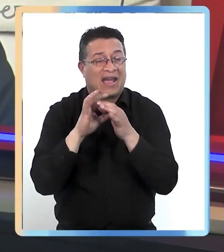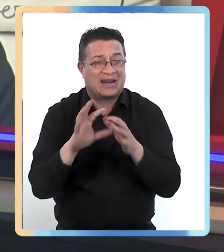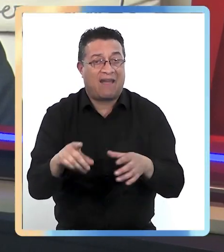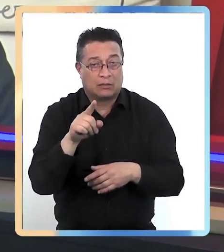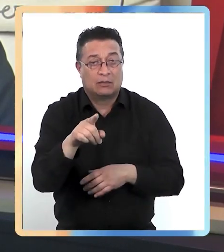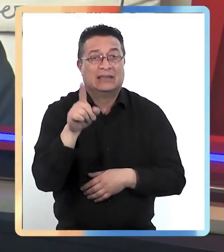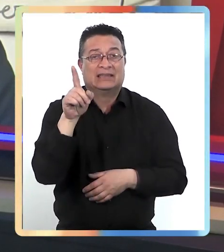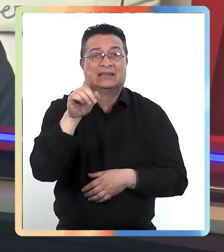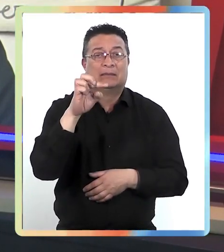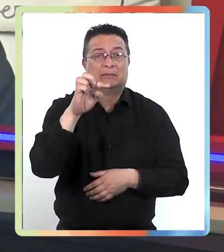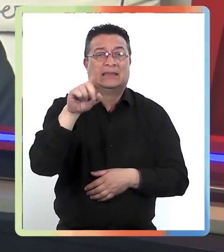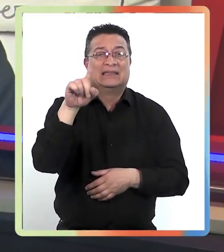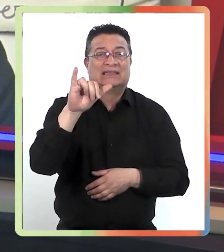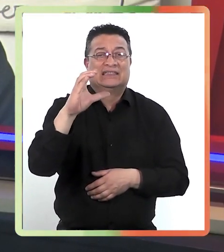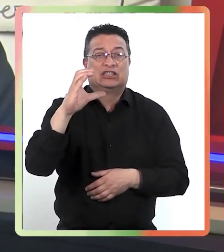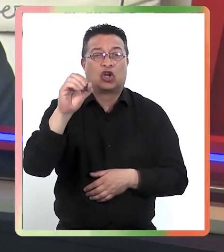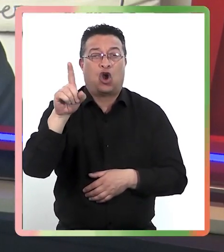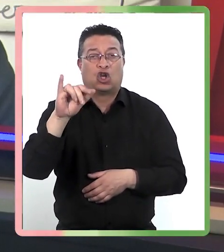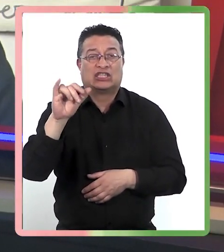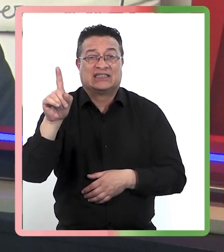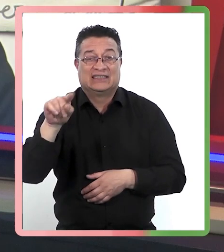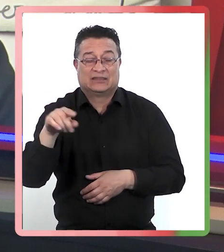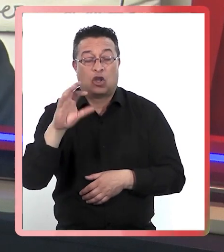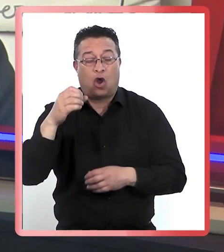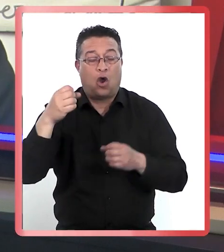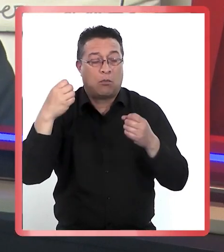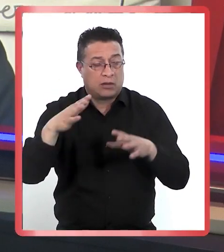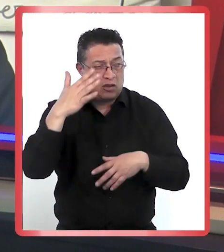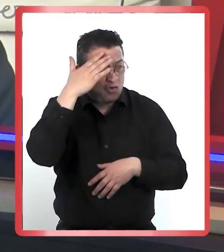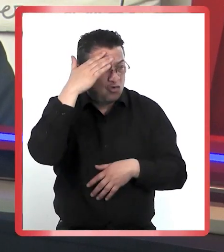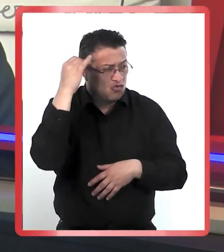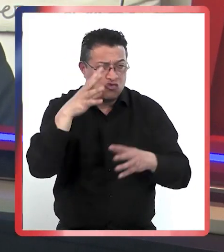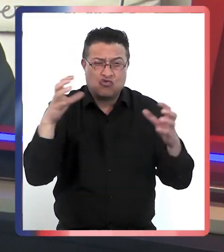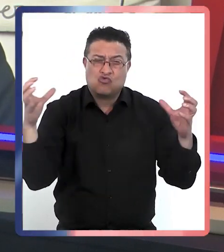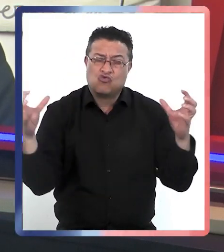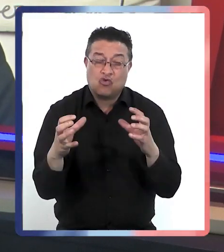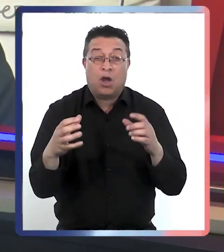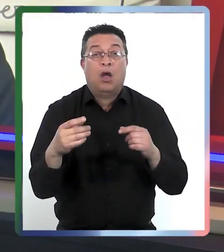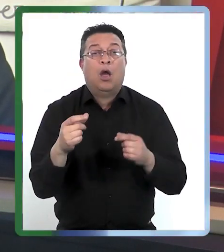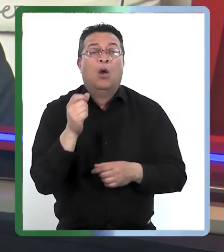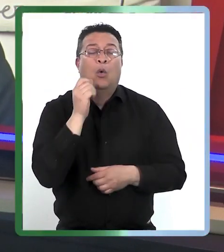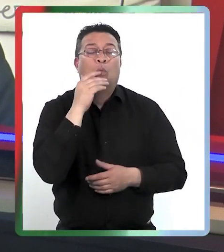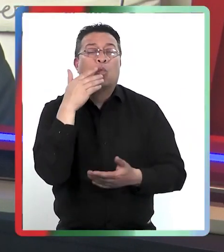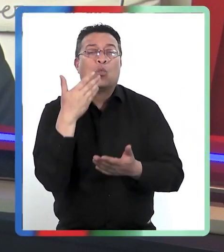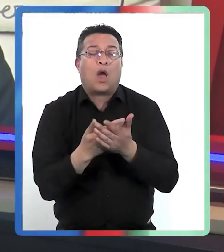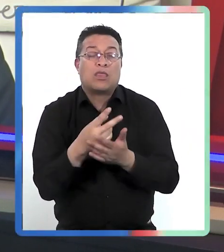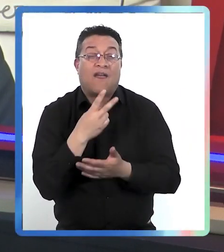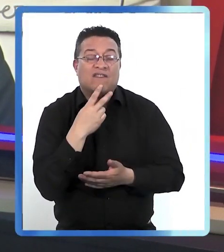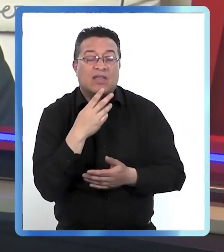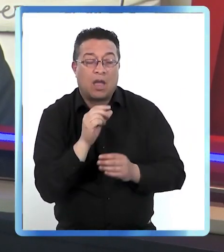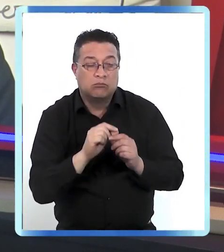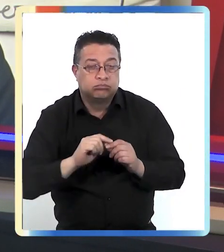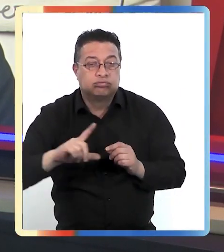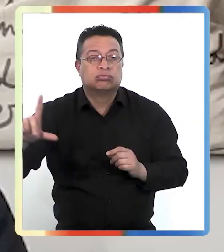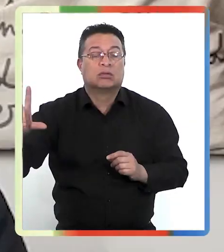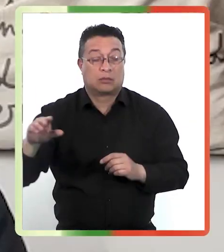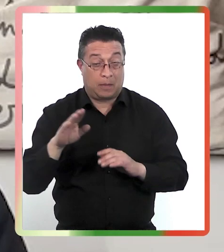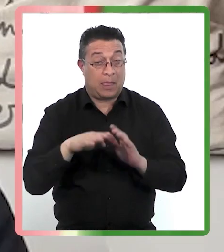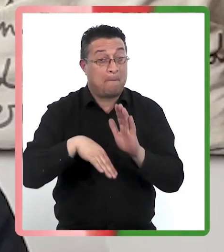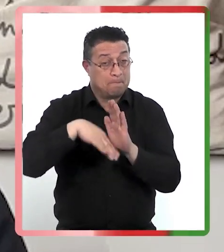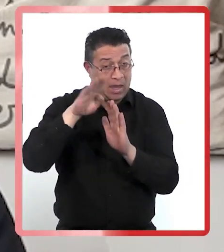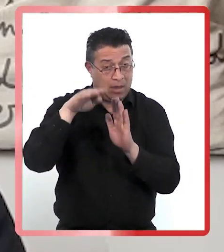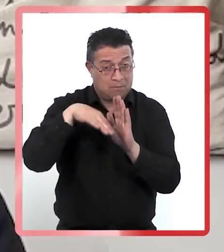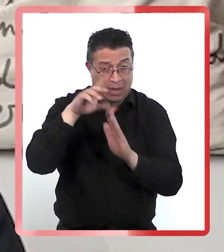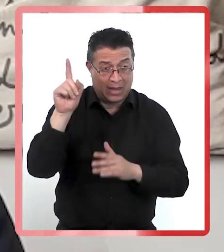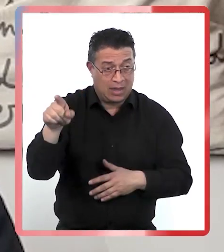mismo los mencionaba, como la psicosis, por ejemplo, o la pérdida de memoria fuerte. ¿En qué momento de la vida comienzan a aparecer? En general,